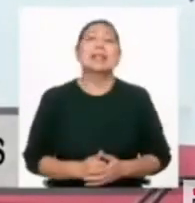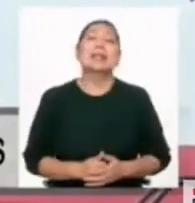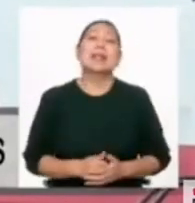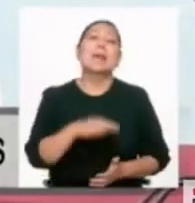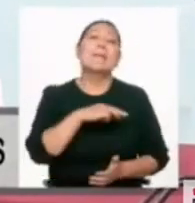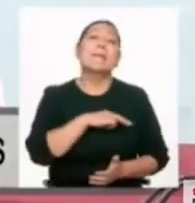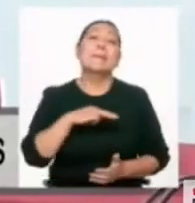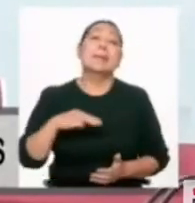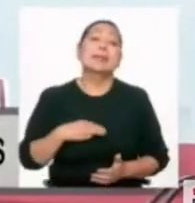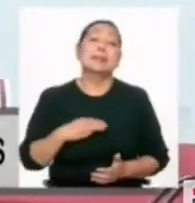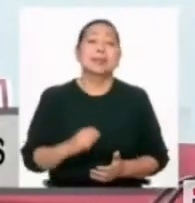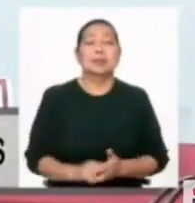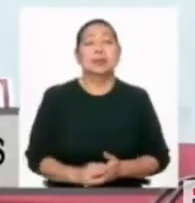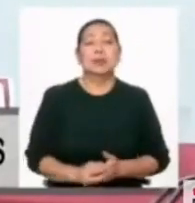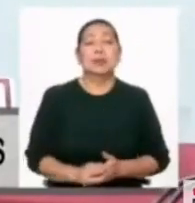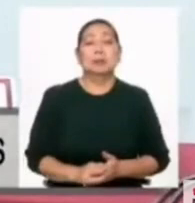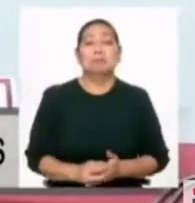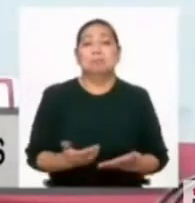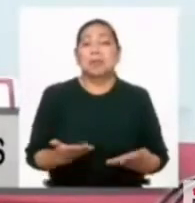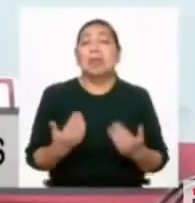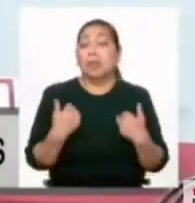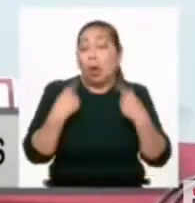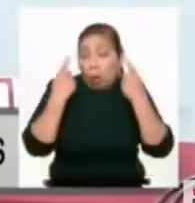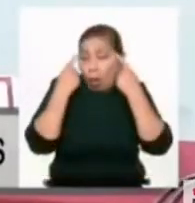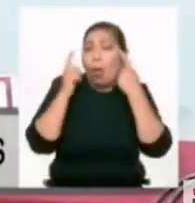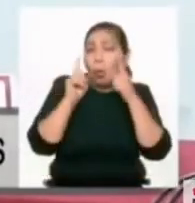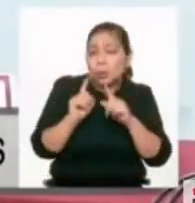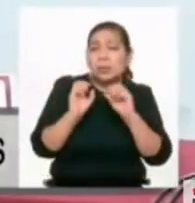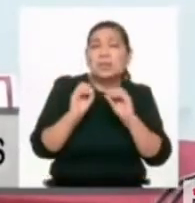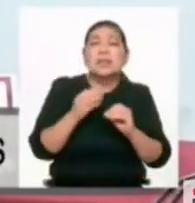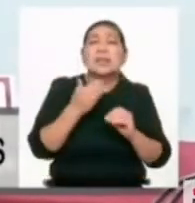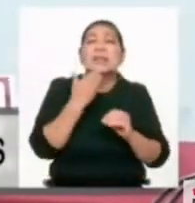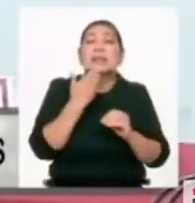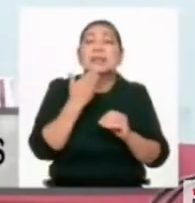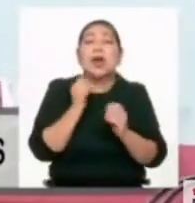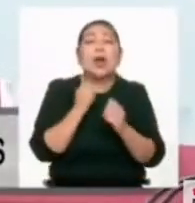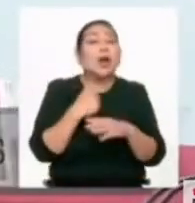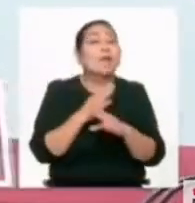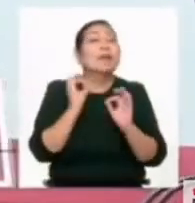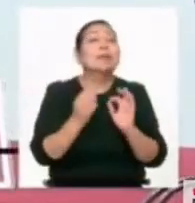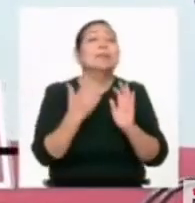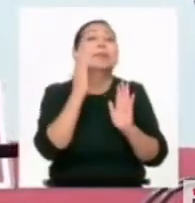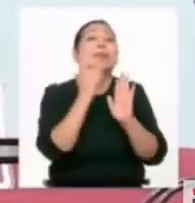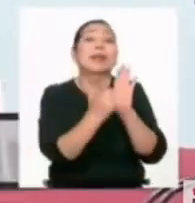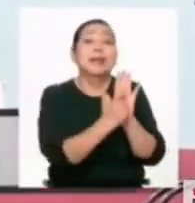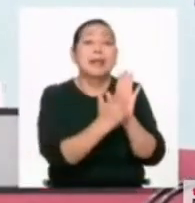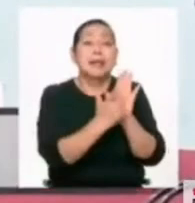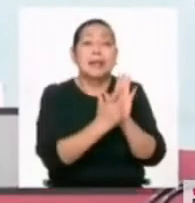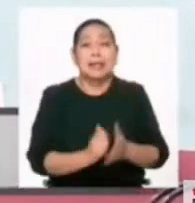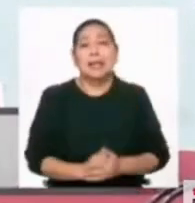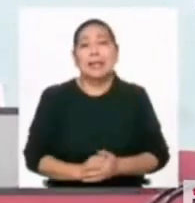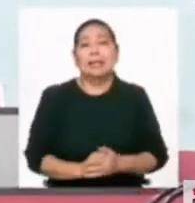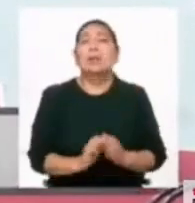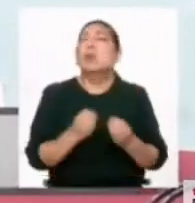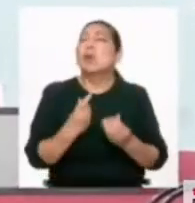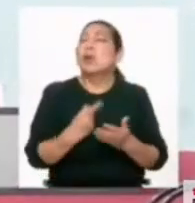el ministro o ministra y de mutuo acuerdo se decide allí, conforme a ley, ¿no?